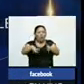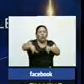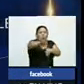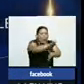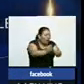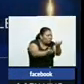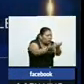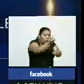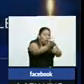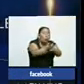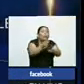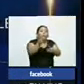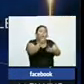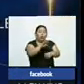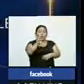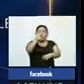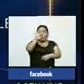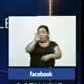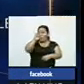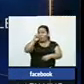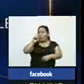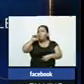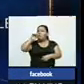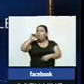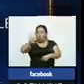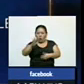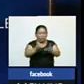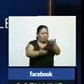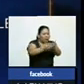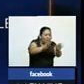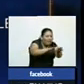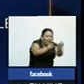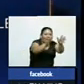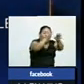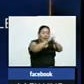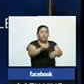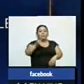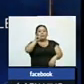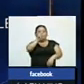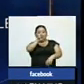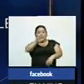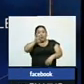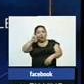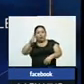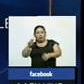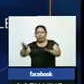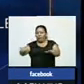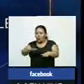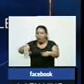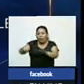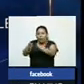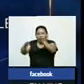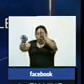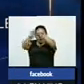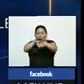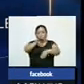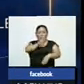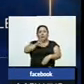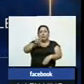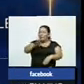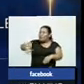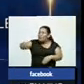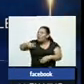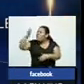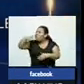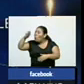decir, 905 incendios en maleza seca. 132 han sido forestales, 45 embotaderos,